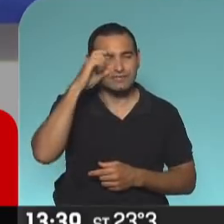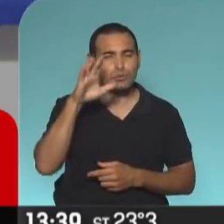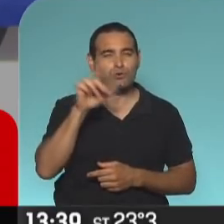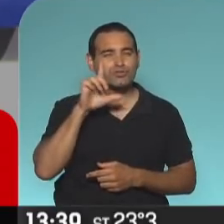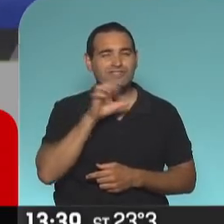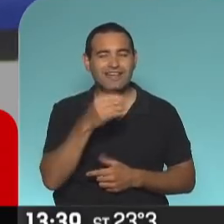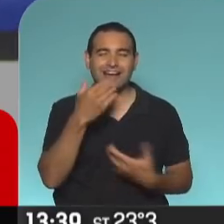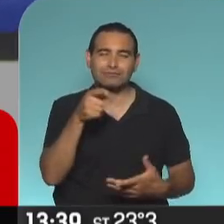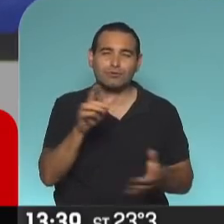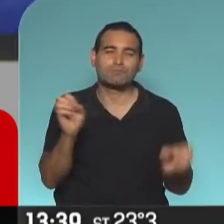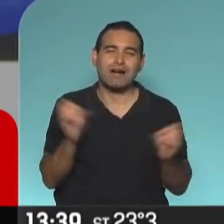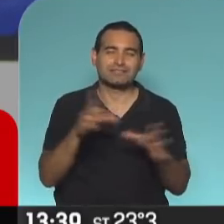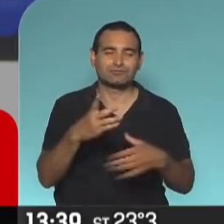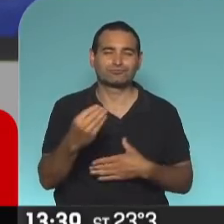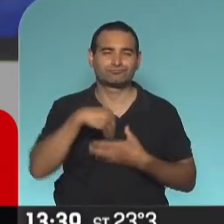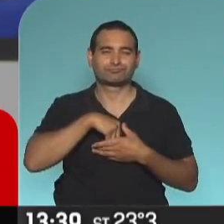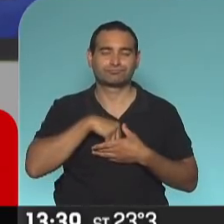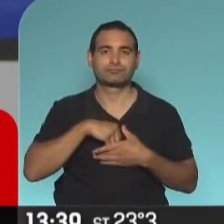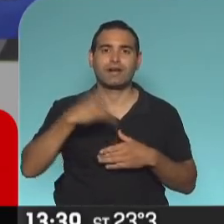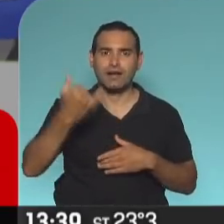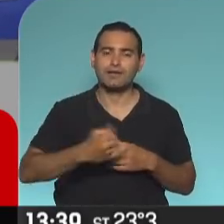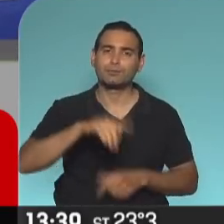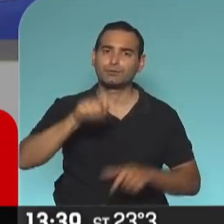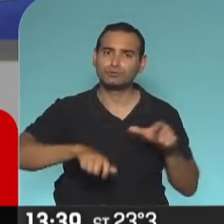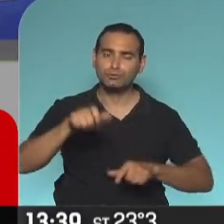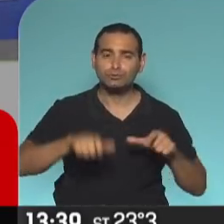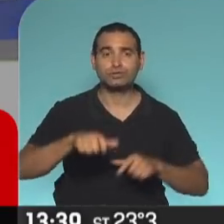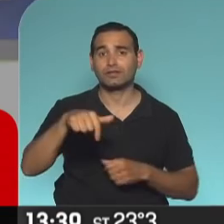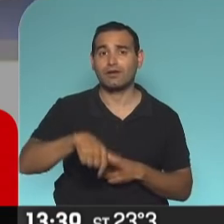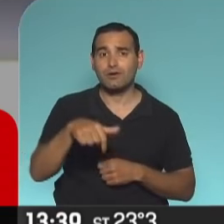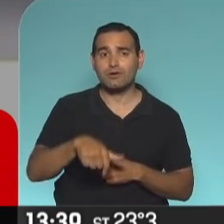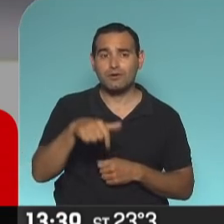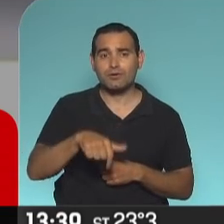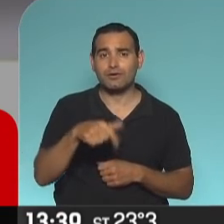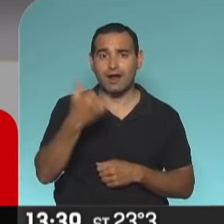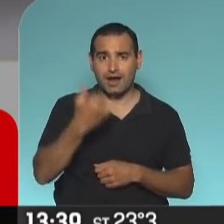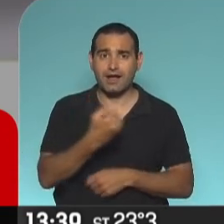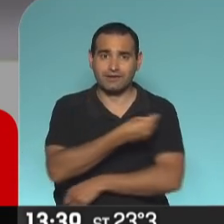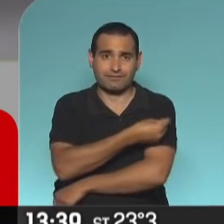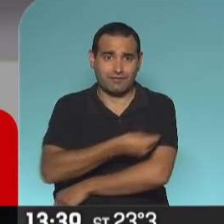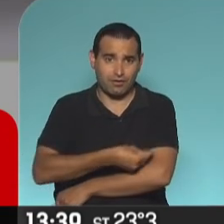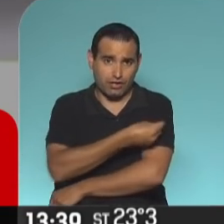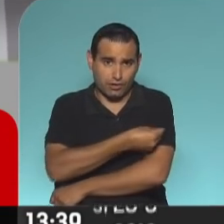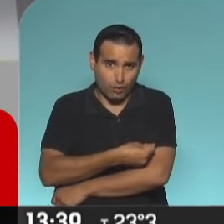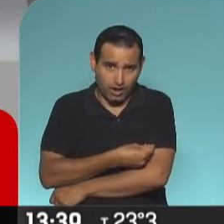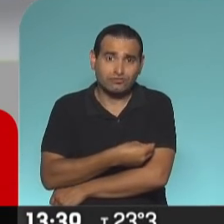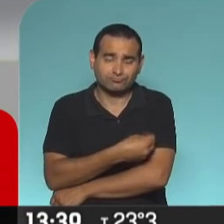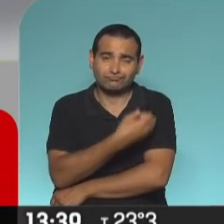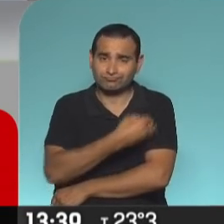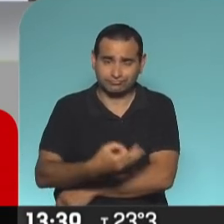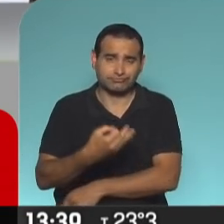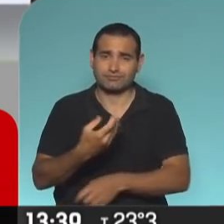te llevaremos tatuado dentro de la piel. ¿Y cuánta gente por estas horas lo tiene tatuado, ¿no? En el brazo a Pero por Maradona, lo tiene En el tatuado